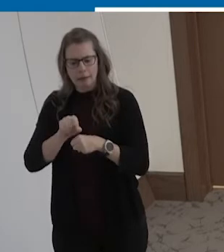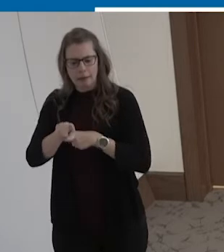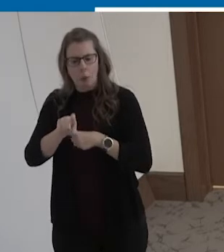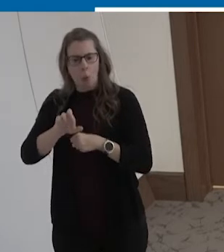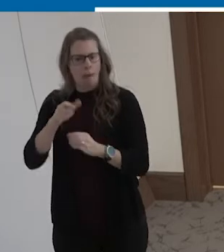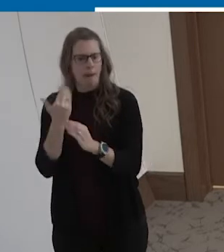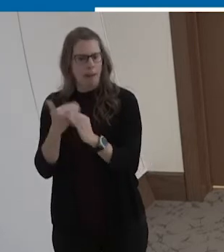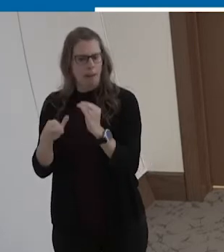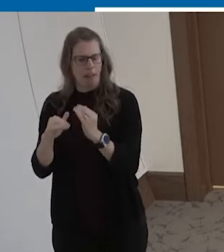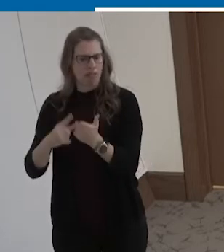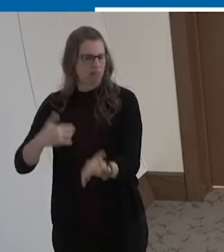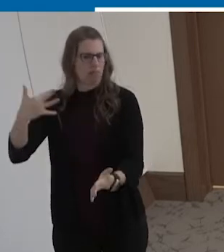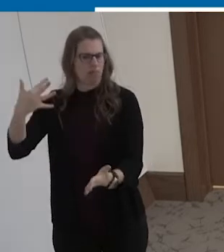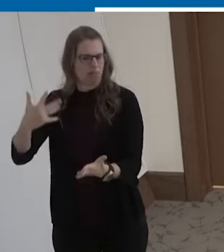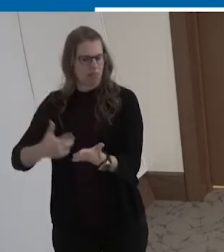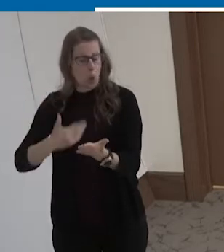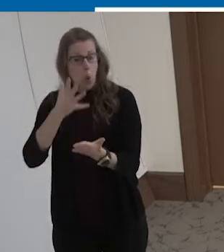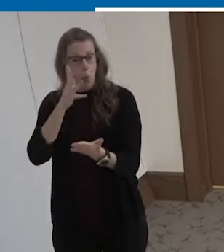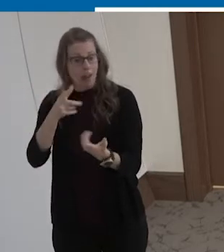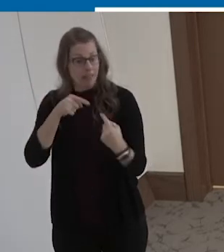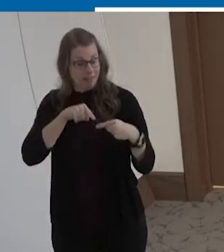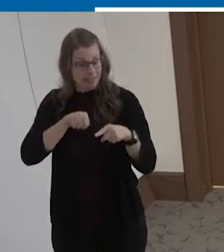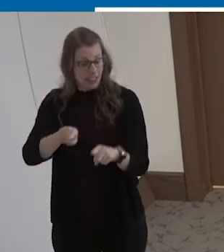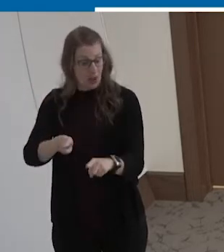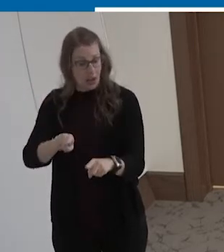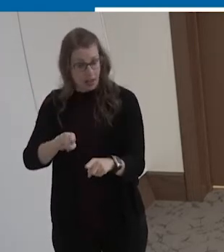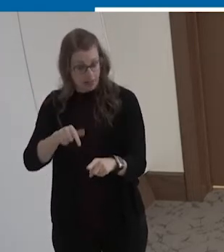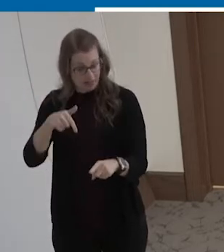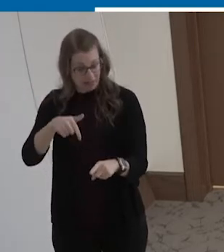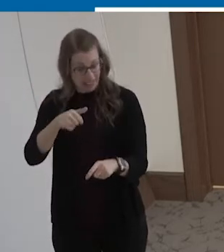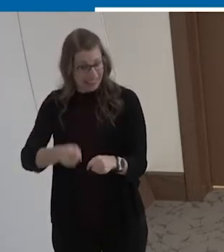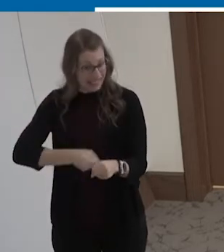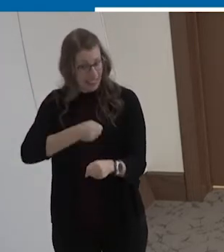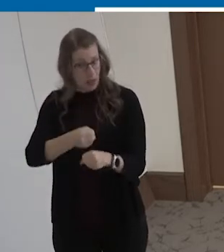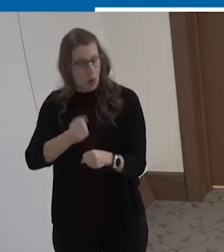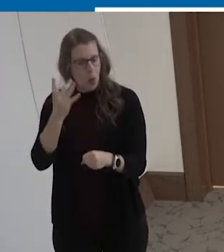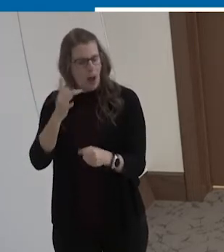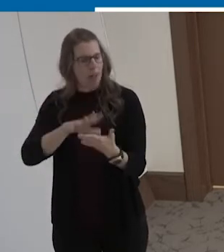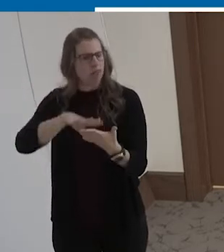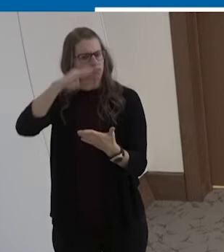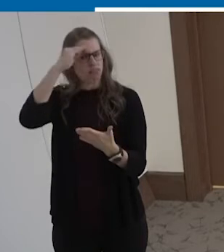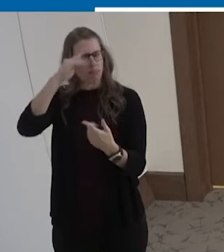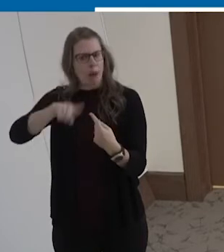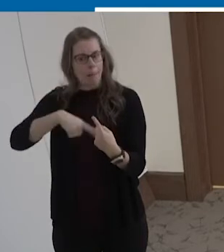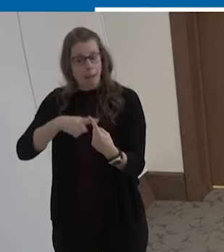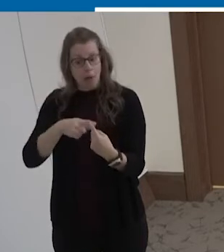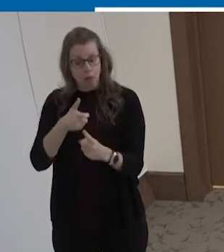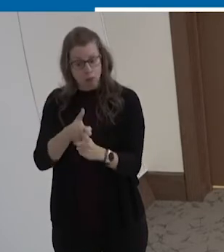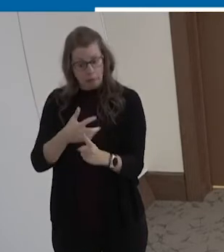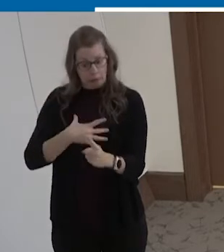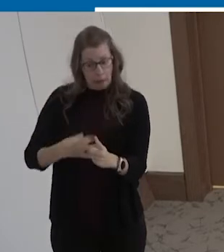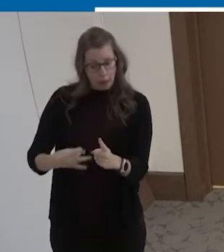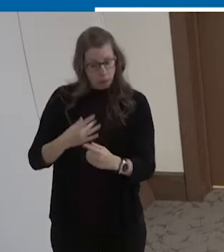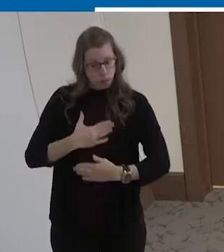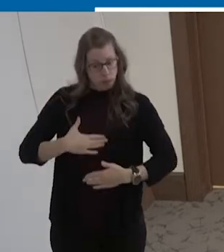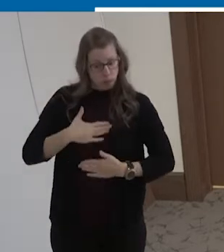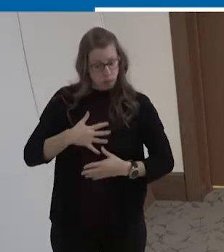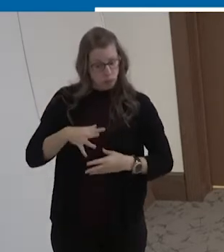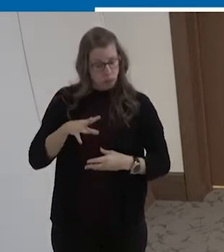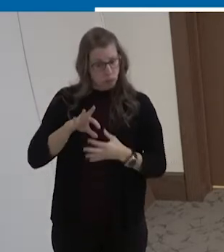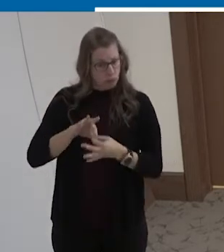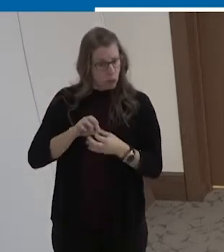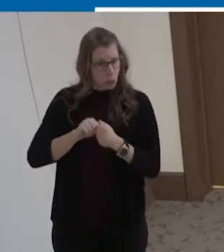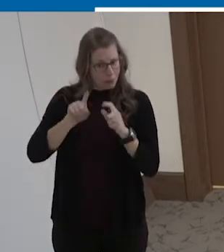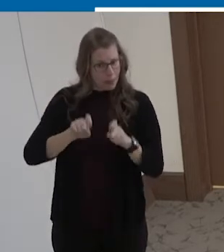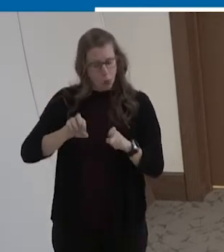email occasionally during this year so that we can learn about what you liked about the testing and how